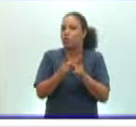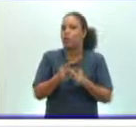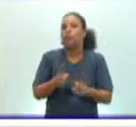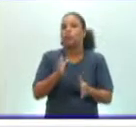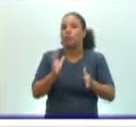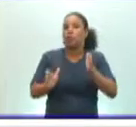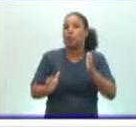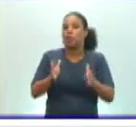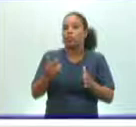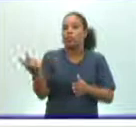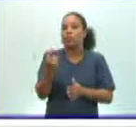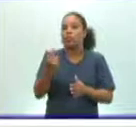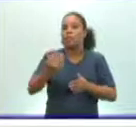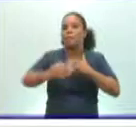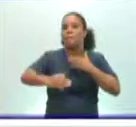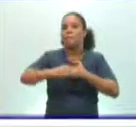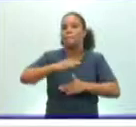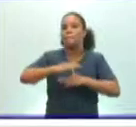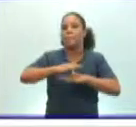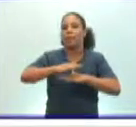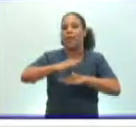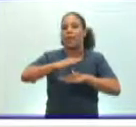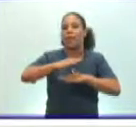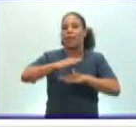dos paralelas.